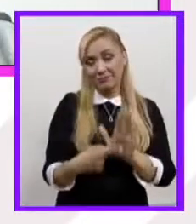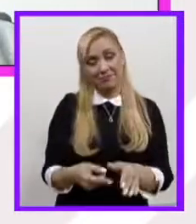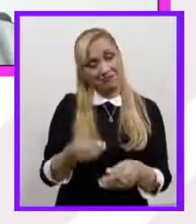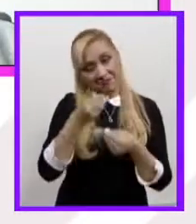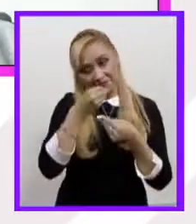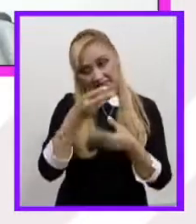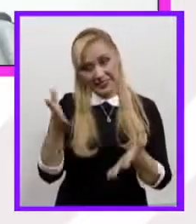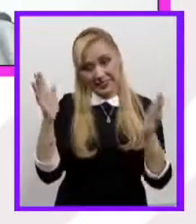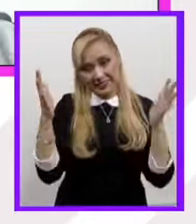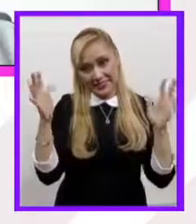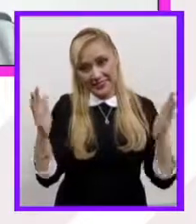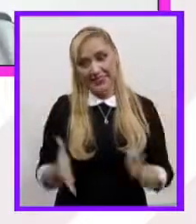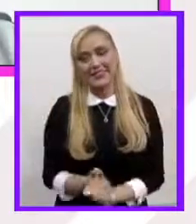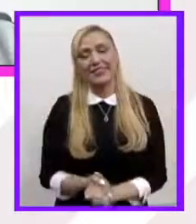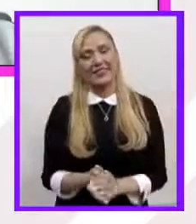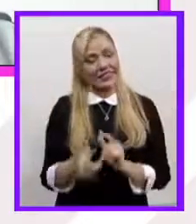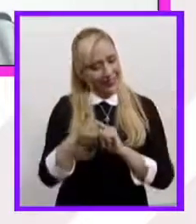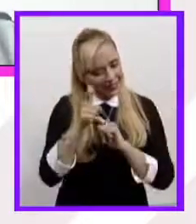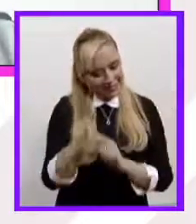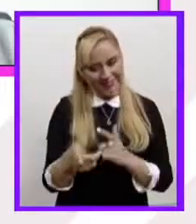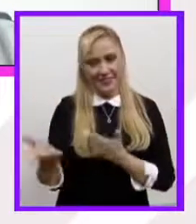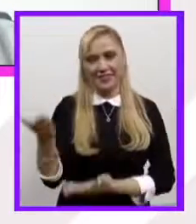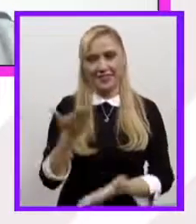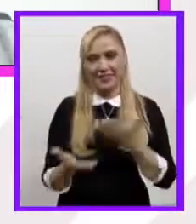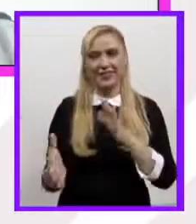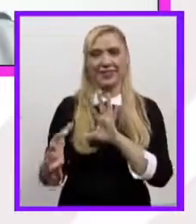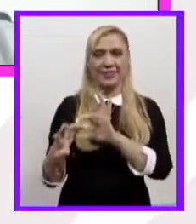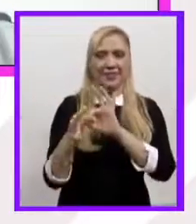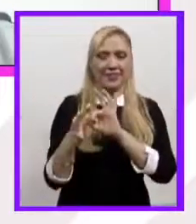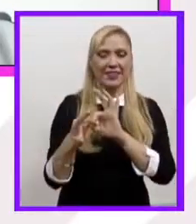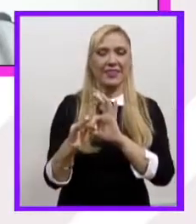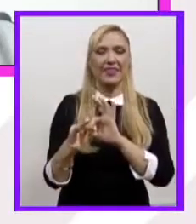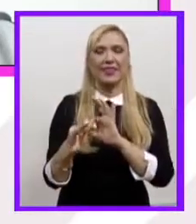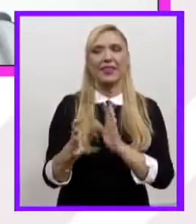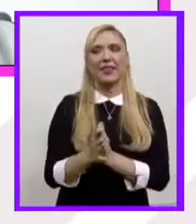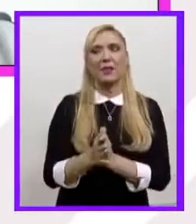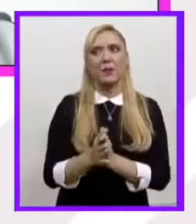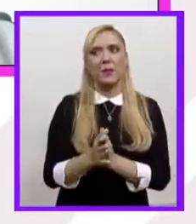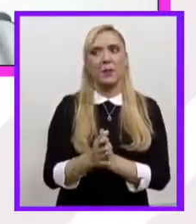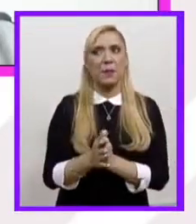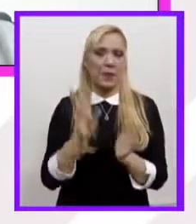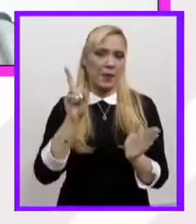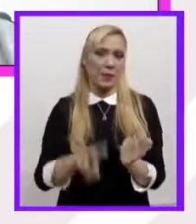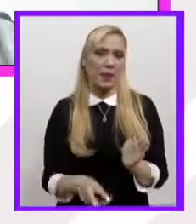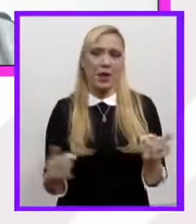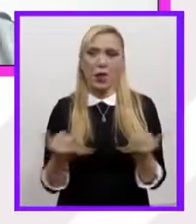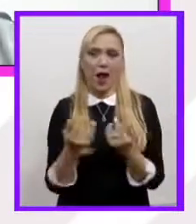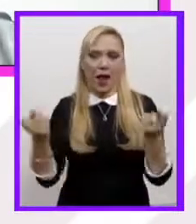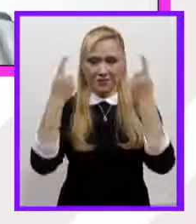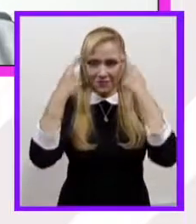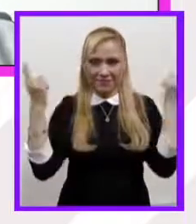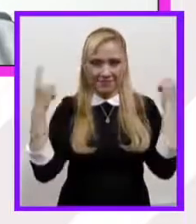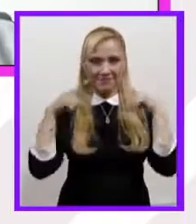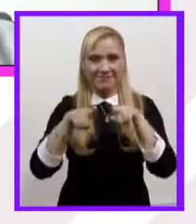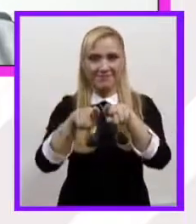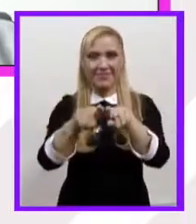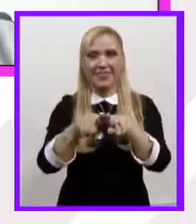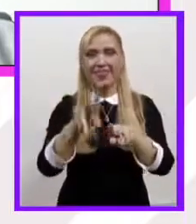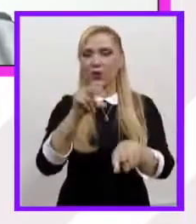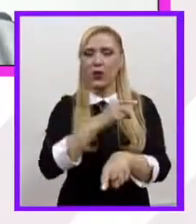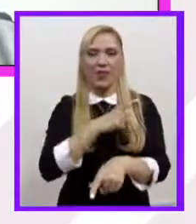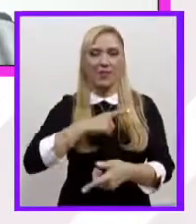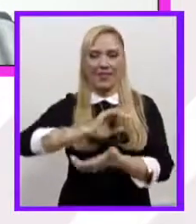Congreso. Y bueno, pues seguiremos trabajando siempre juntos porque, bueno, pues tenemos los mismos ideales, tener una ciudad libre